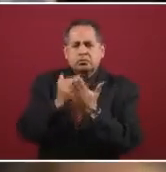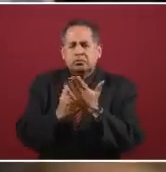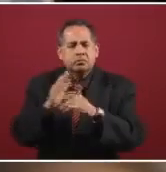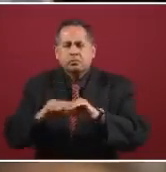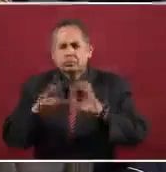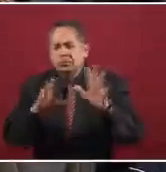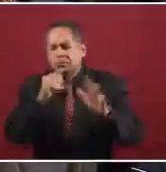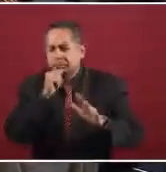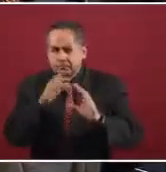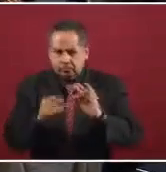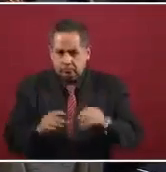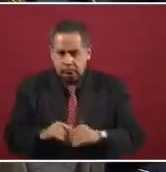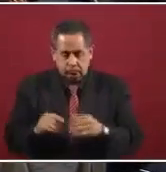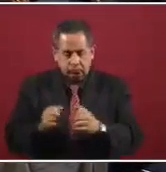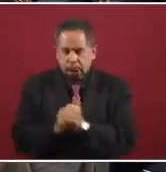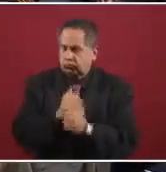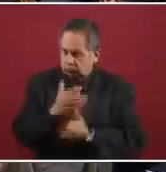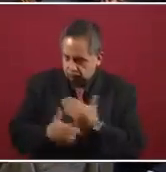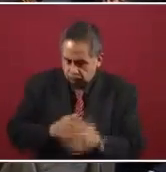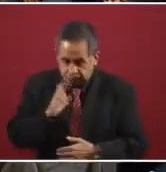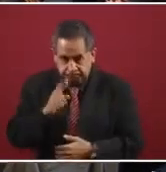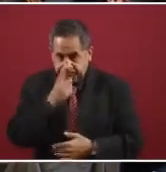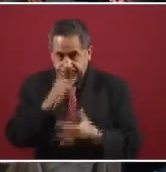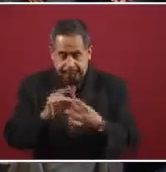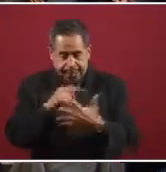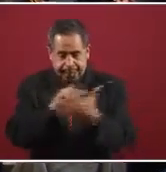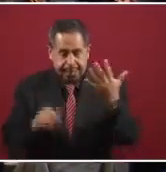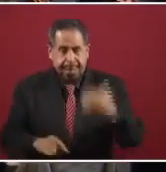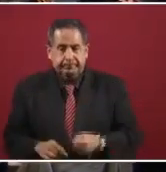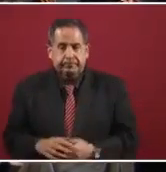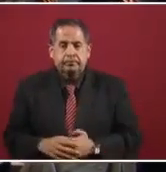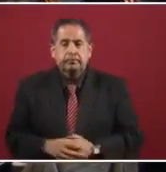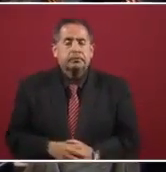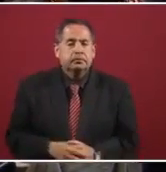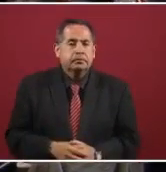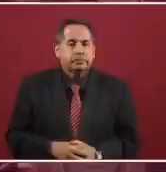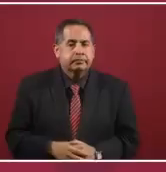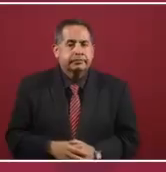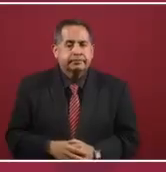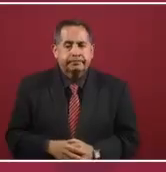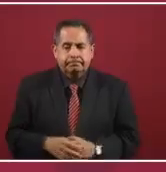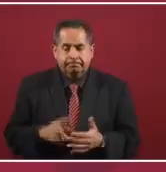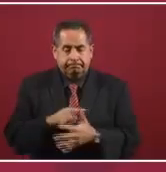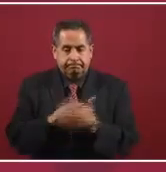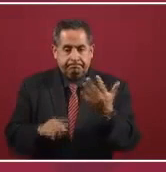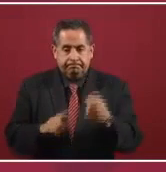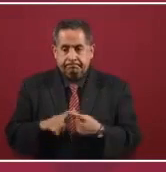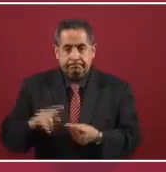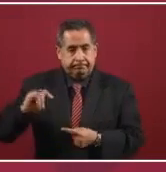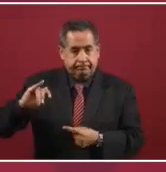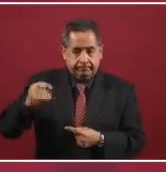claro. Se lo repito con mucho gusto. Los 5 puntos son Tijuana,